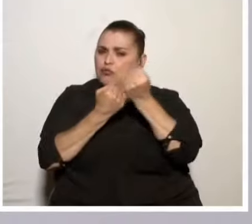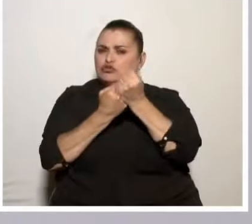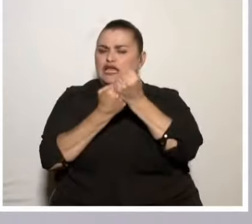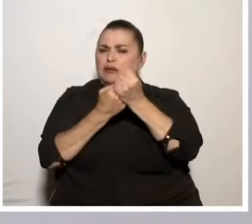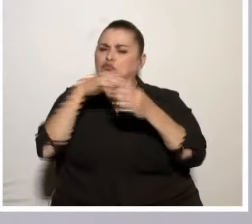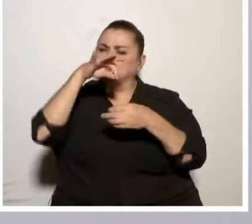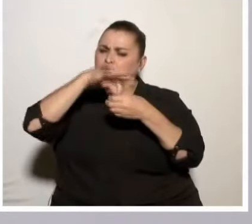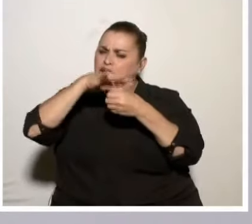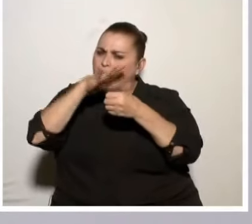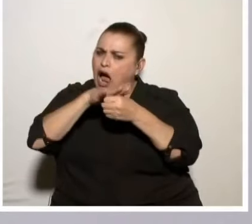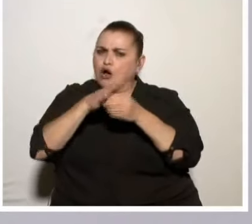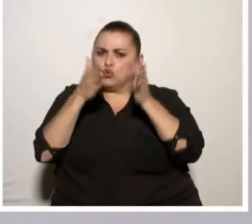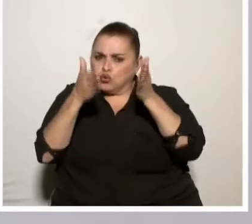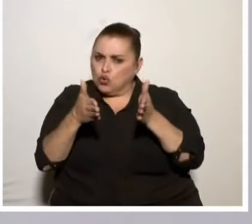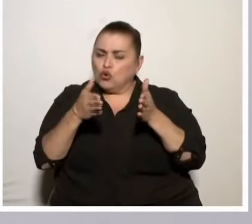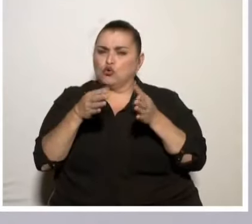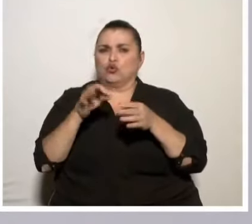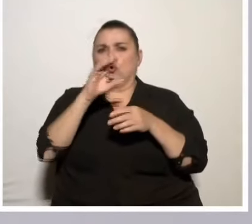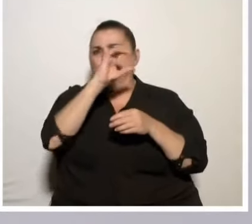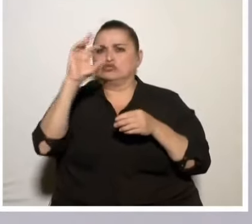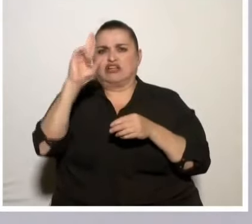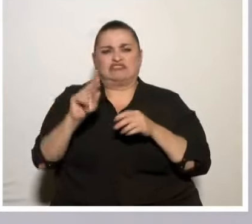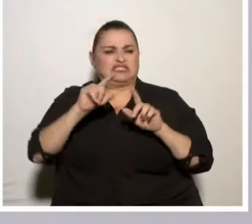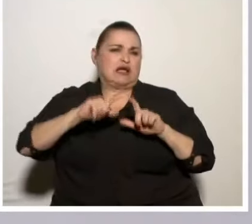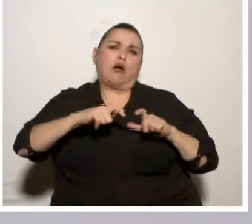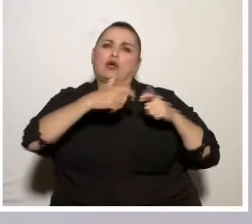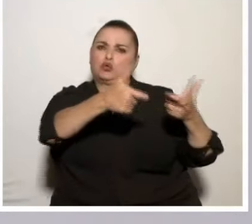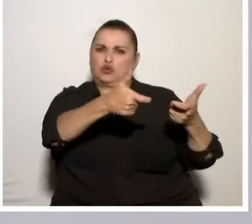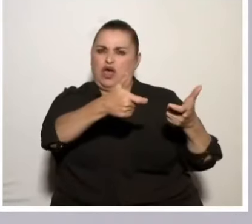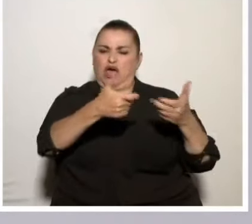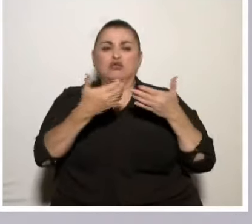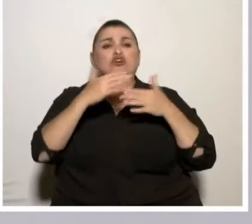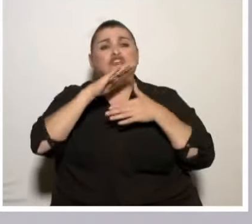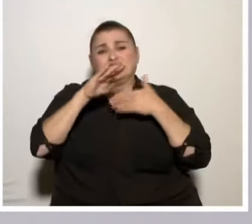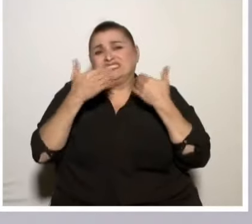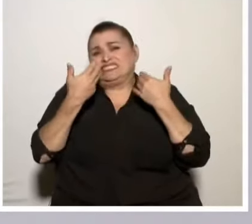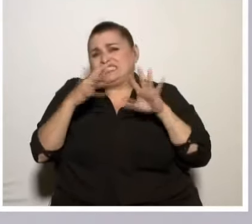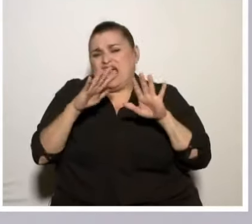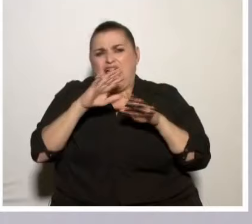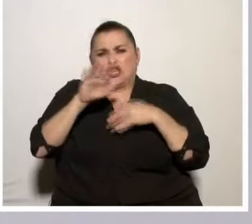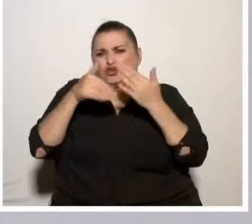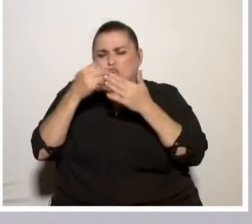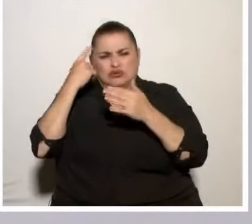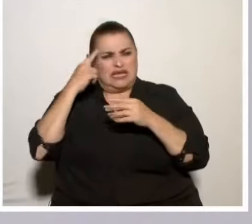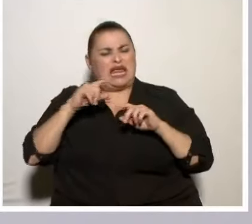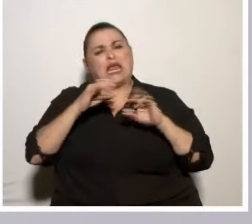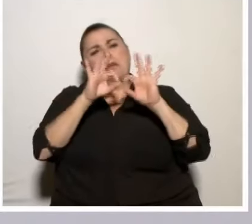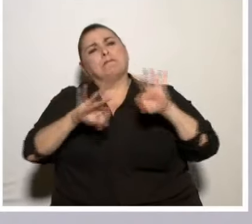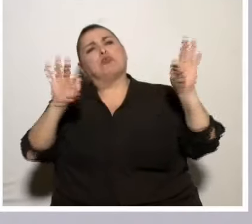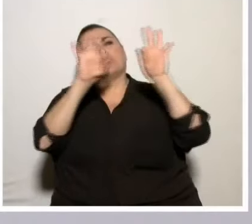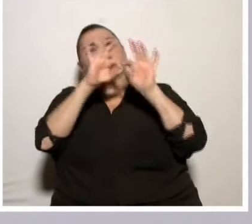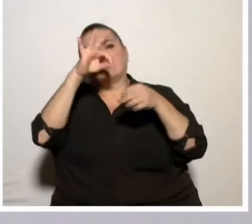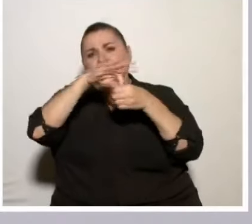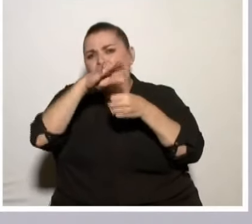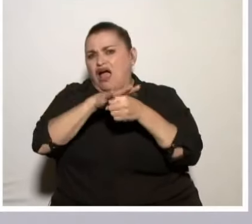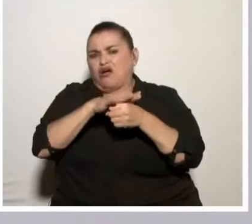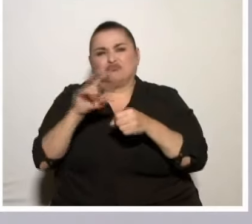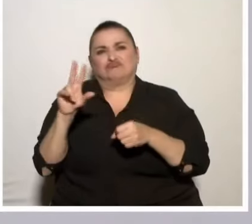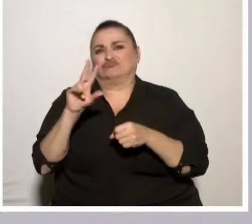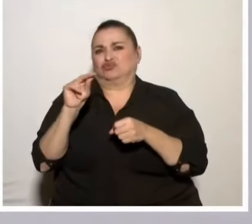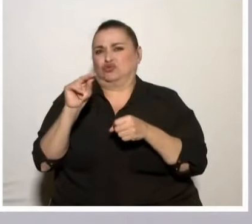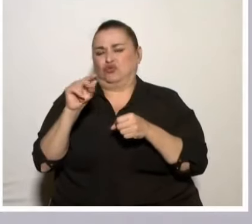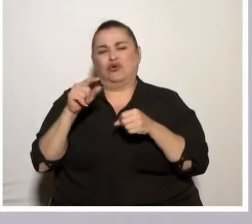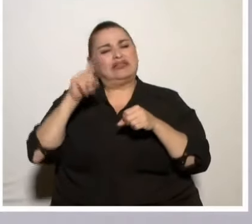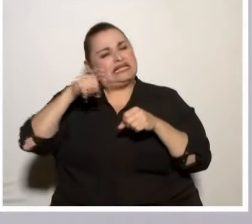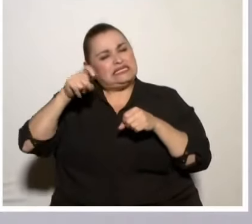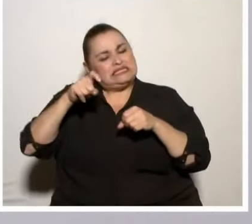agro costarricense, porque está en el abandono, porque ya para nadie es importante el agro y necesitamos asegurar